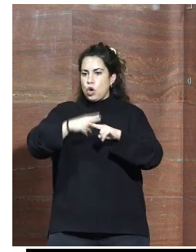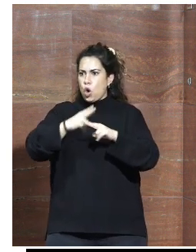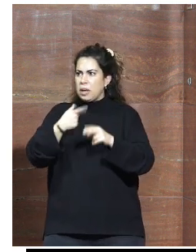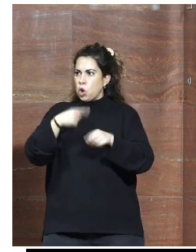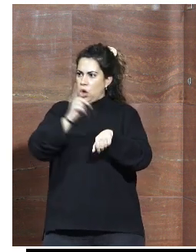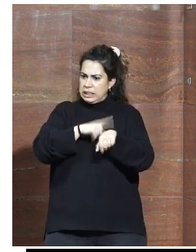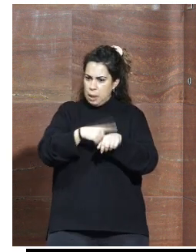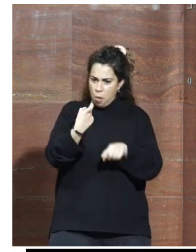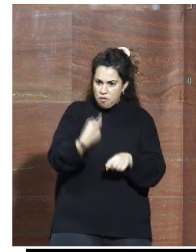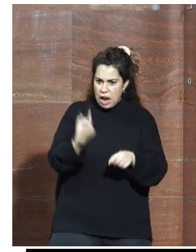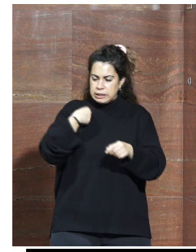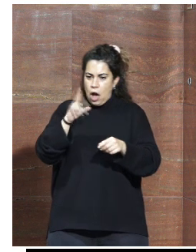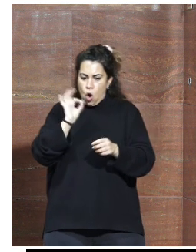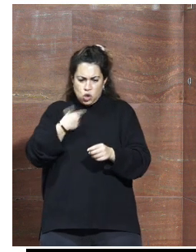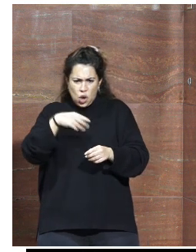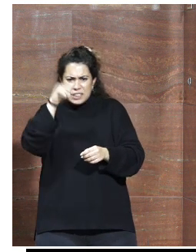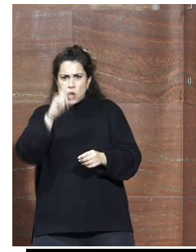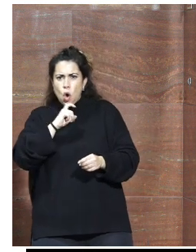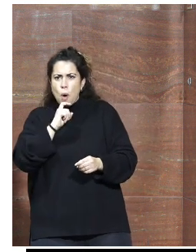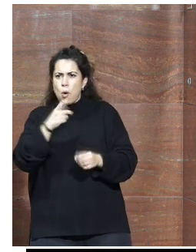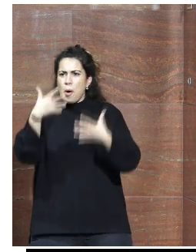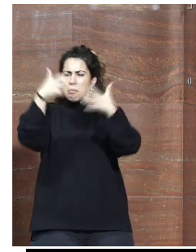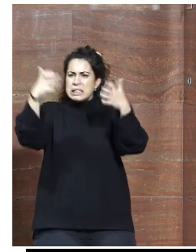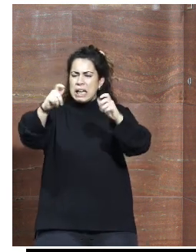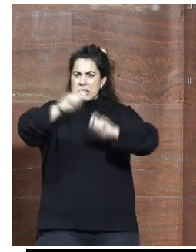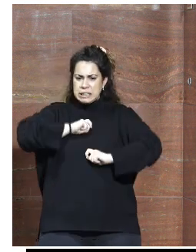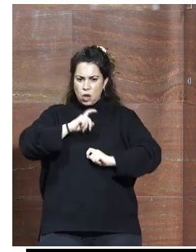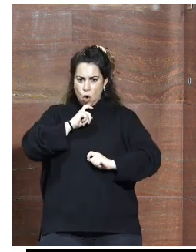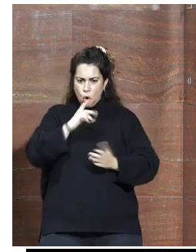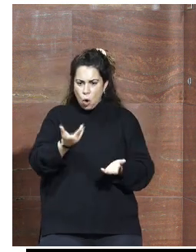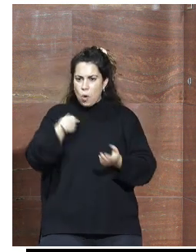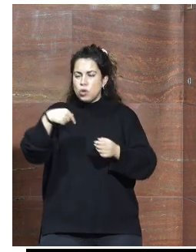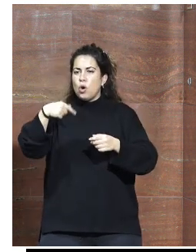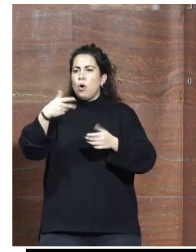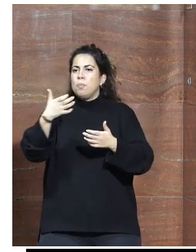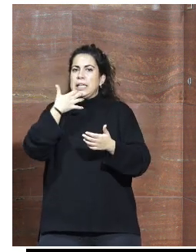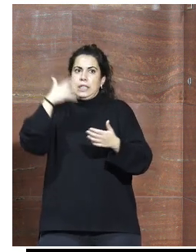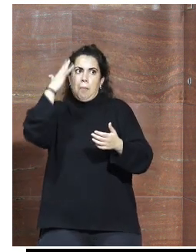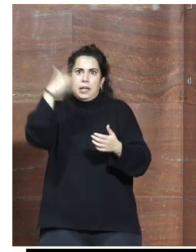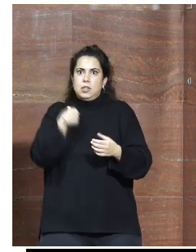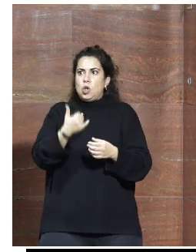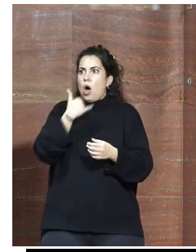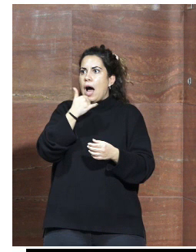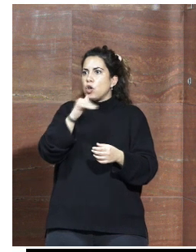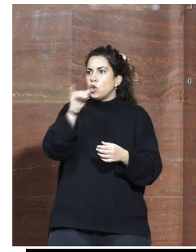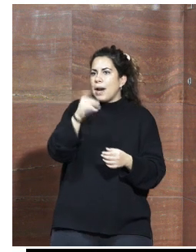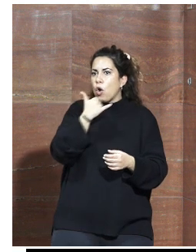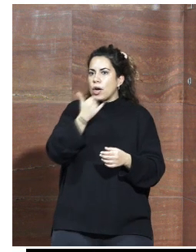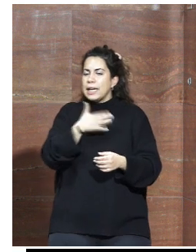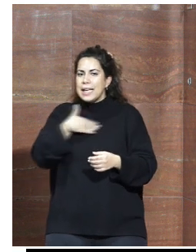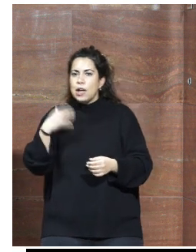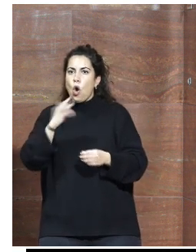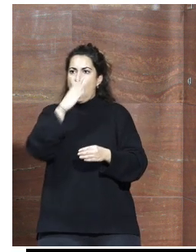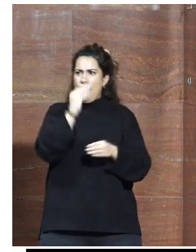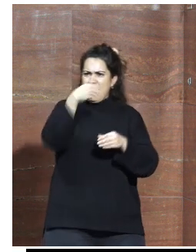voy? No sé, ¿cómo lo entiendo? ¿Cómo me está mandando mensajes, no? ¿Cómo utilizo los medios que me ofrece? Si yo quiero tomarme algo dentro de un avión o dentro de un AVE o dentro de lo que